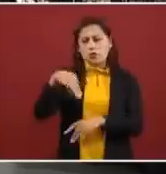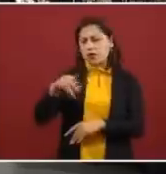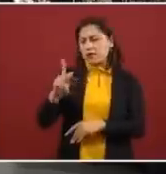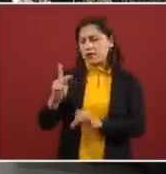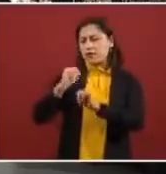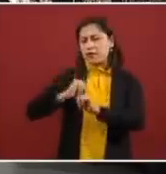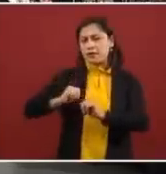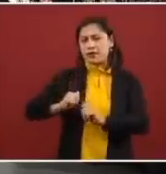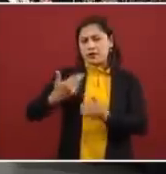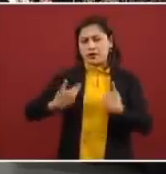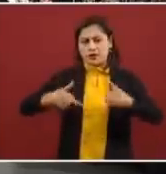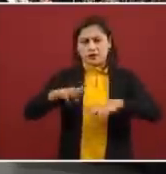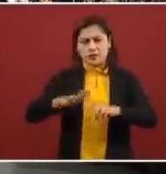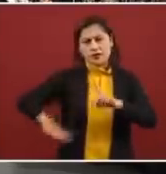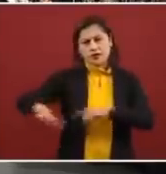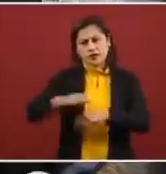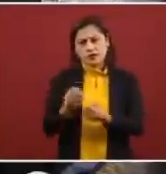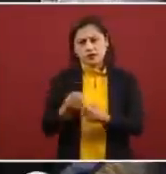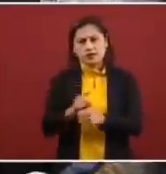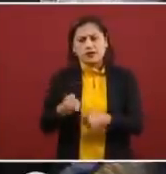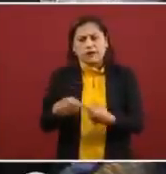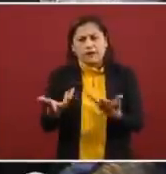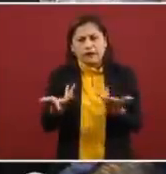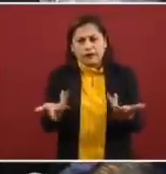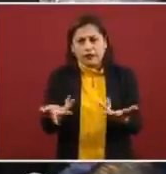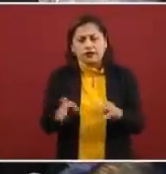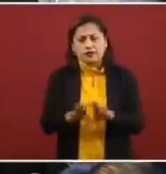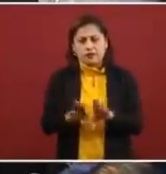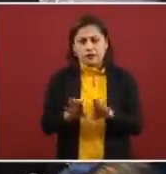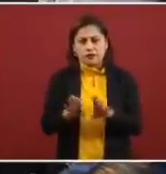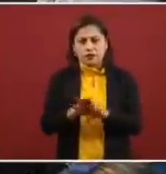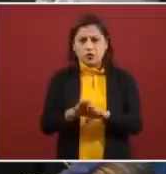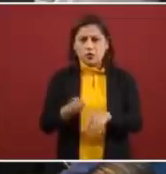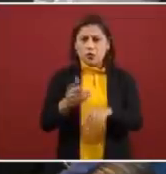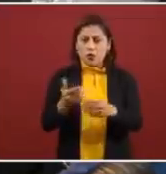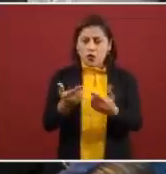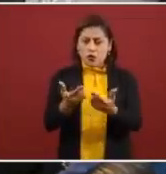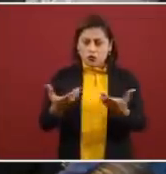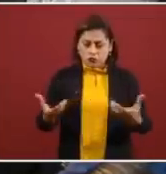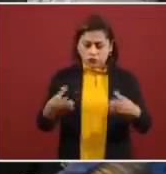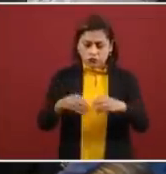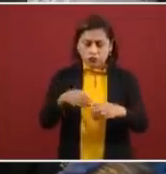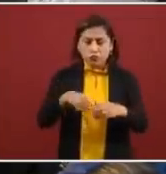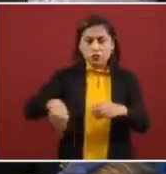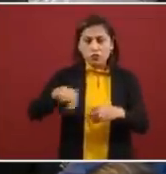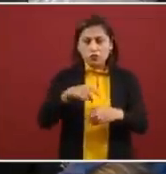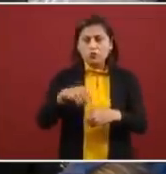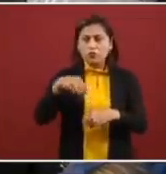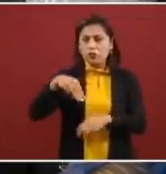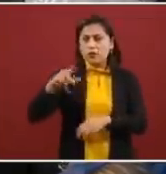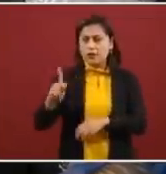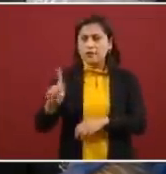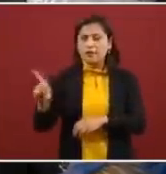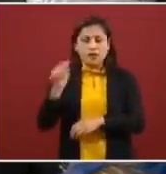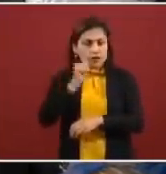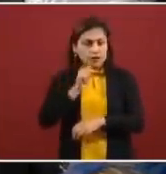social estos operativos son acompañados son encabezados por un representante social es decir el ministerio público